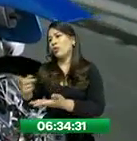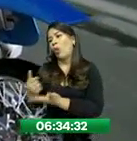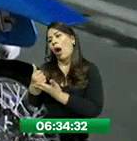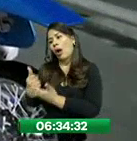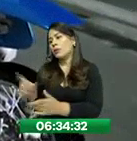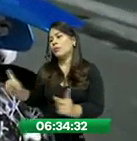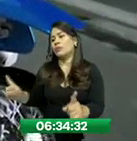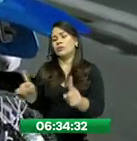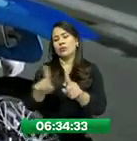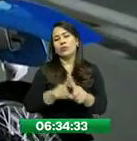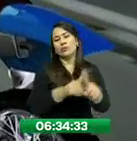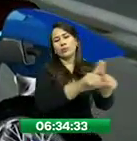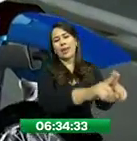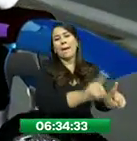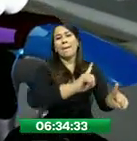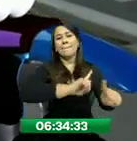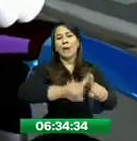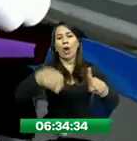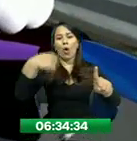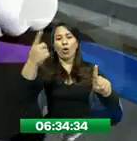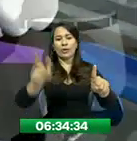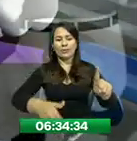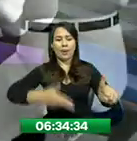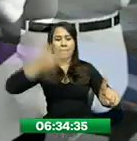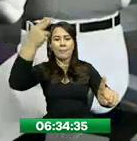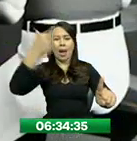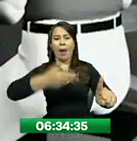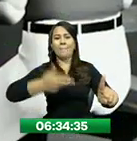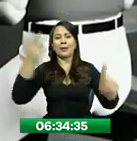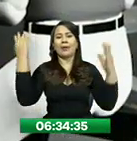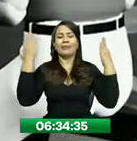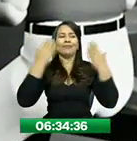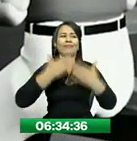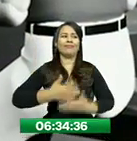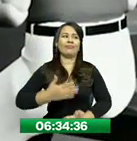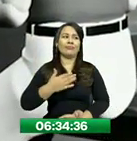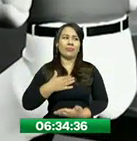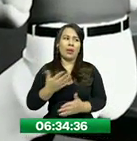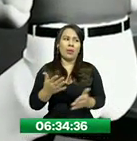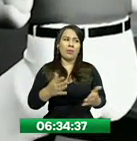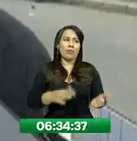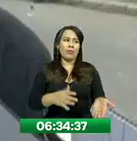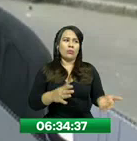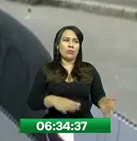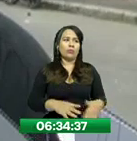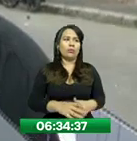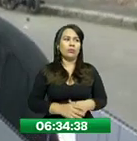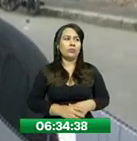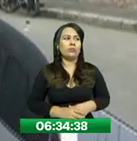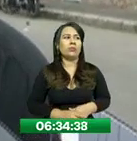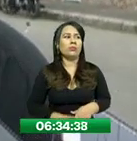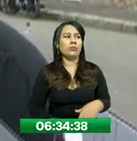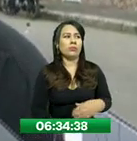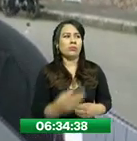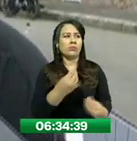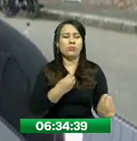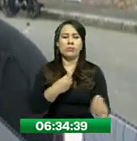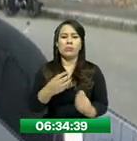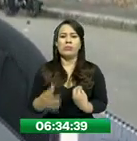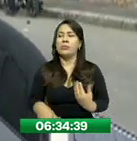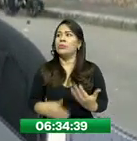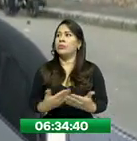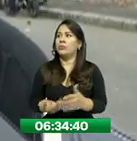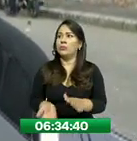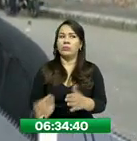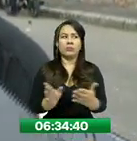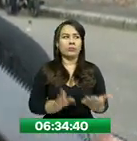fueron interceptados antes de llegar al establecimiento educativo por dos sujetos en una moto. Papi, mi niño Ariel está muerto, dice, le han